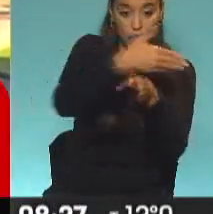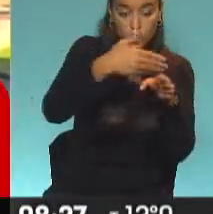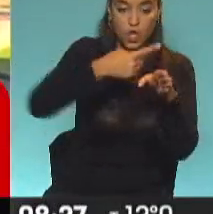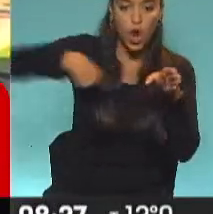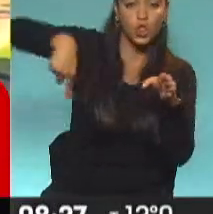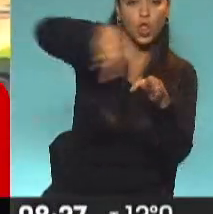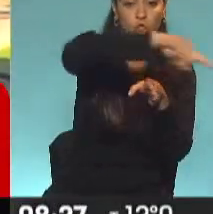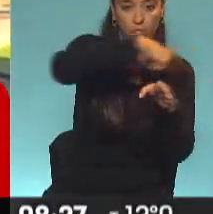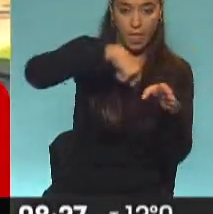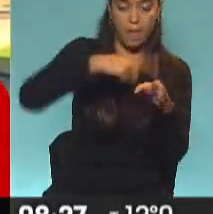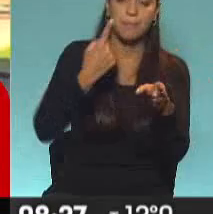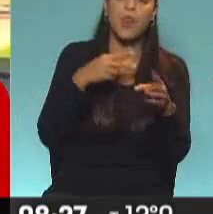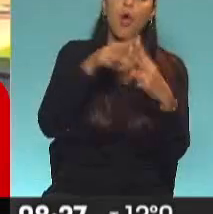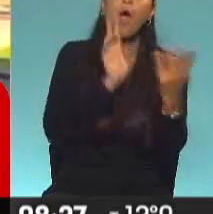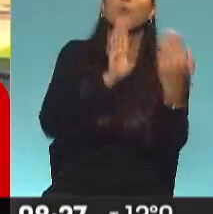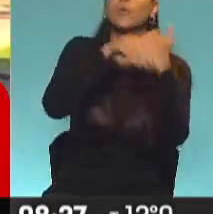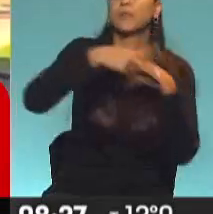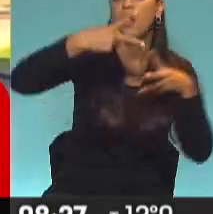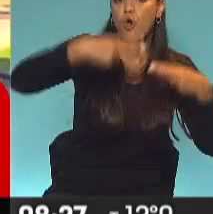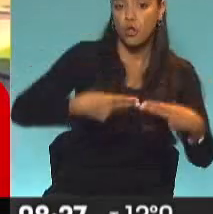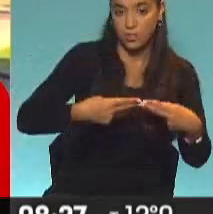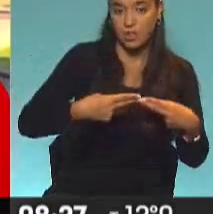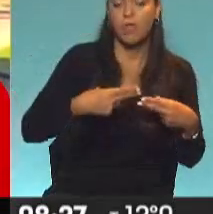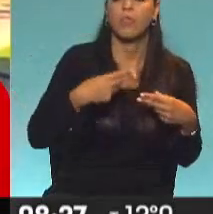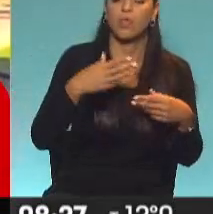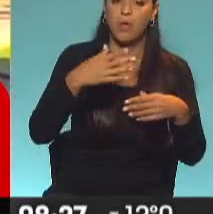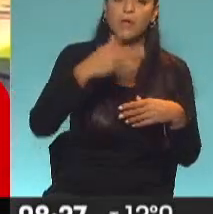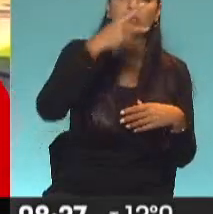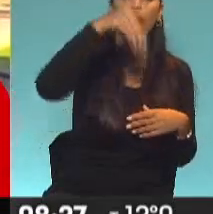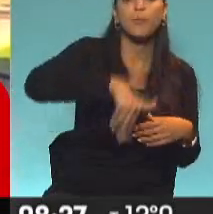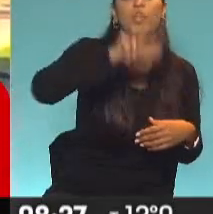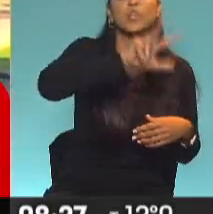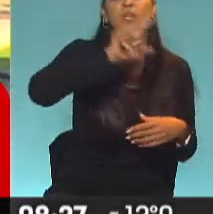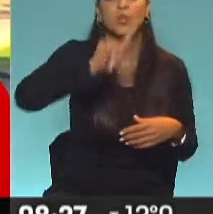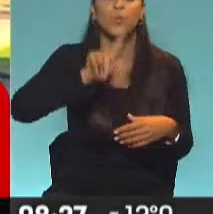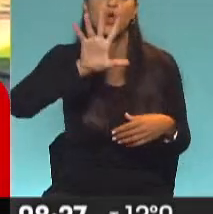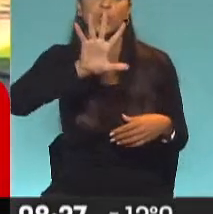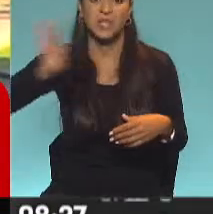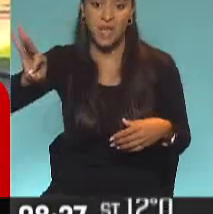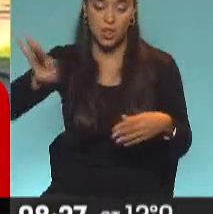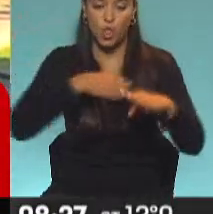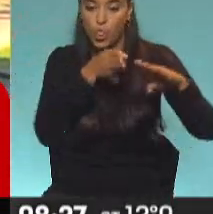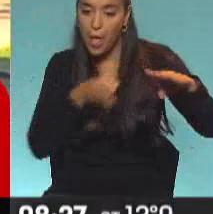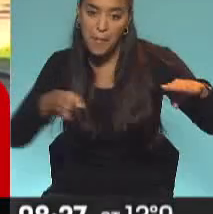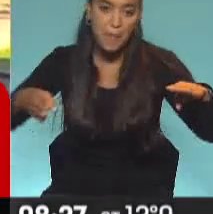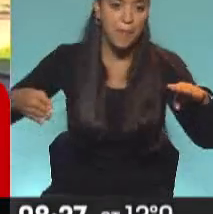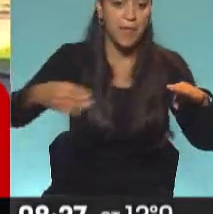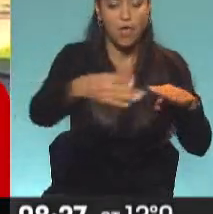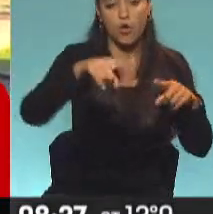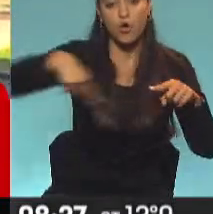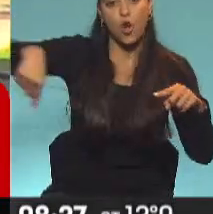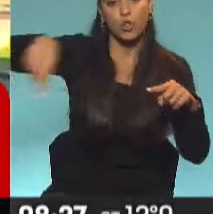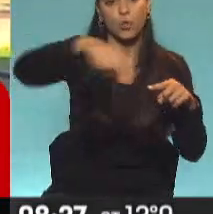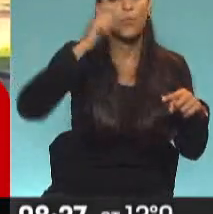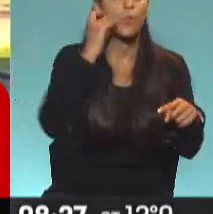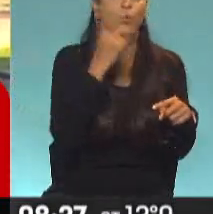La Plata, pero la autopista está interrumpido el tránsito en el kilómetro 31.500 y el desvío se hace hacia la rotonda de